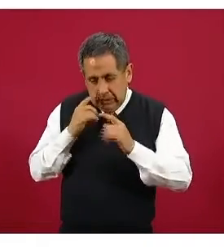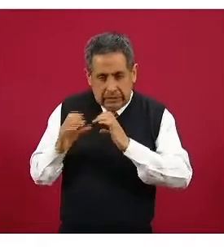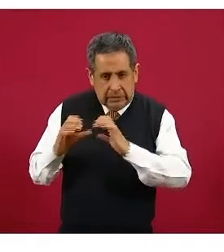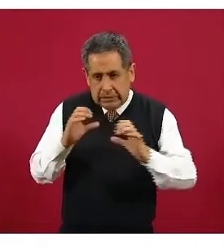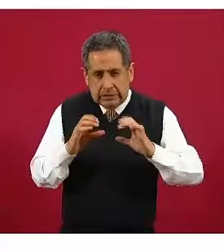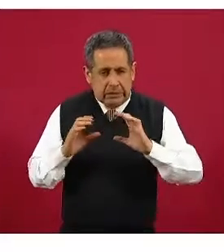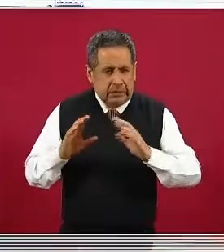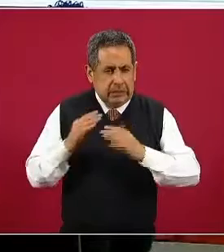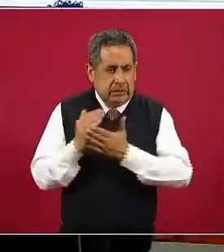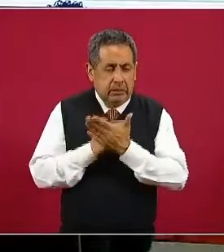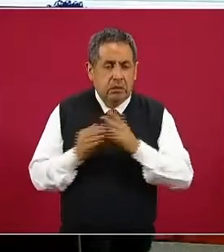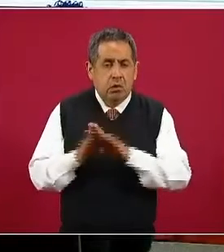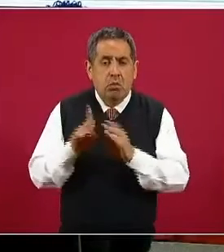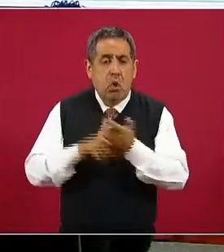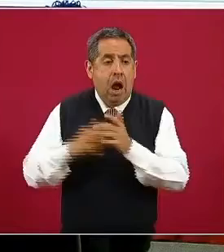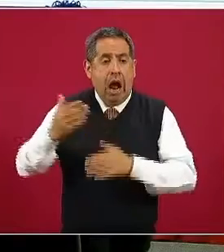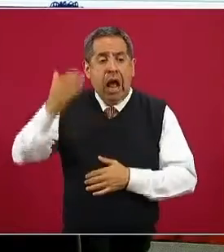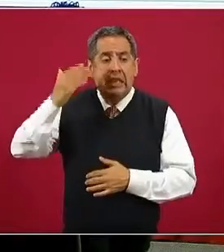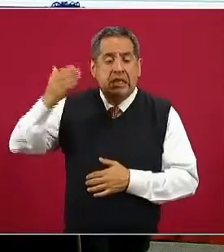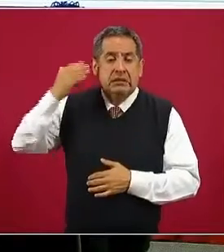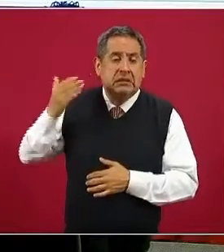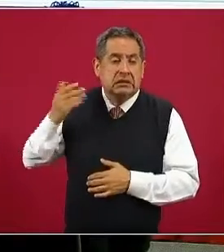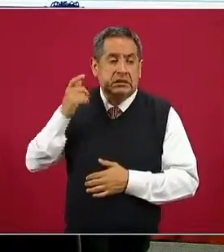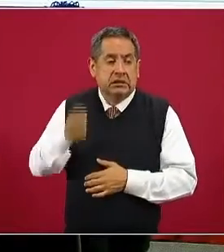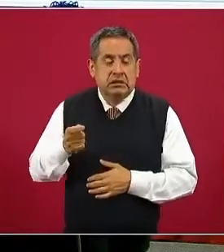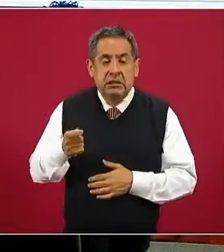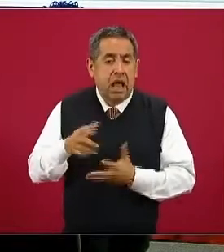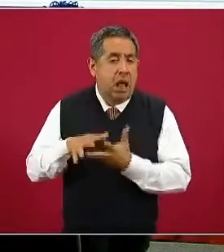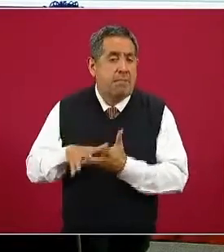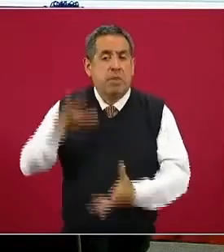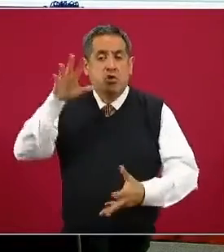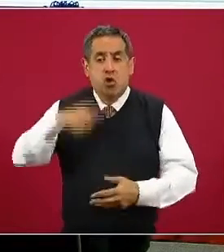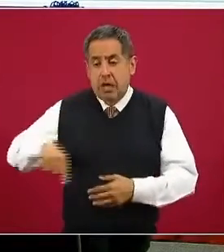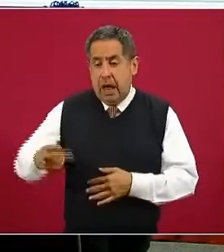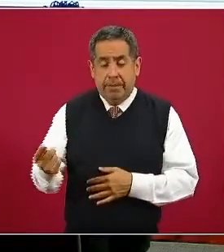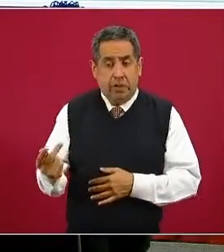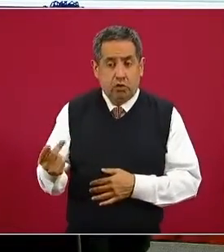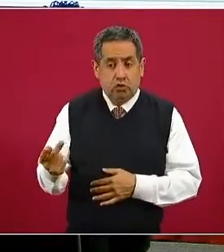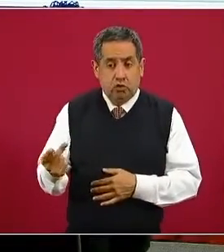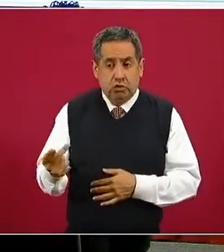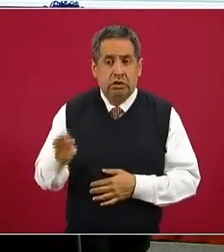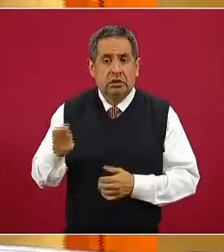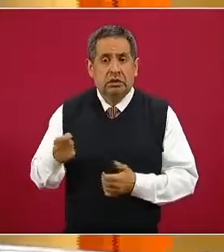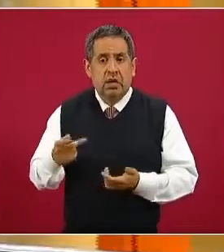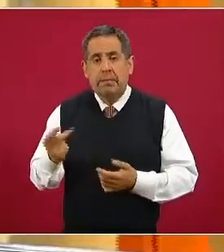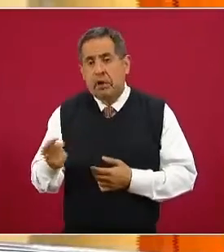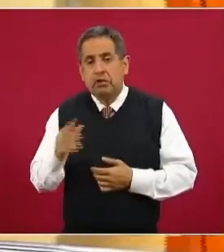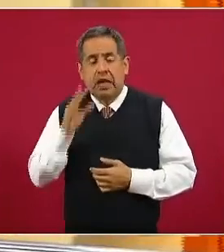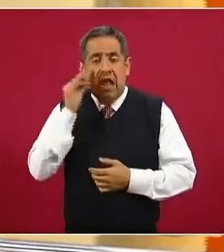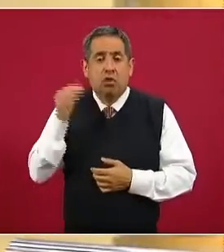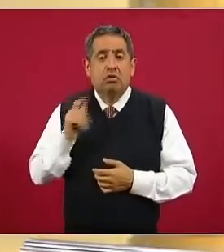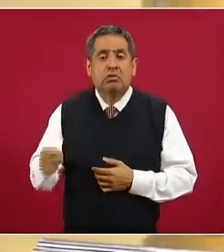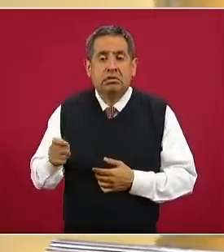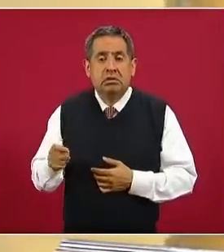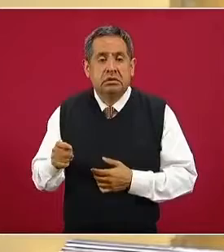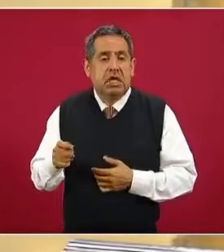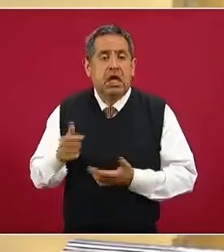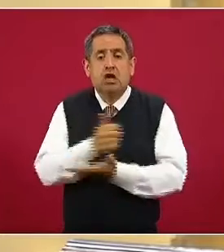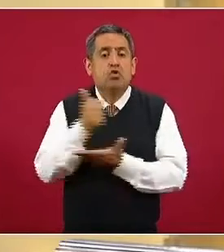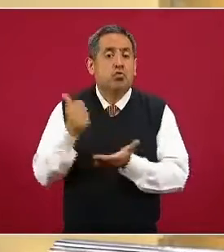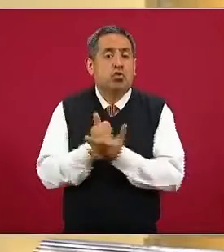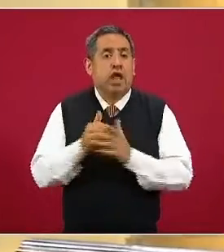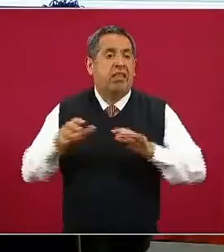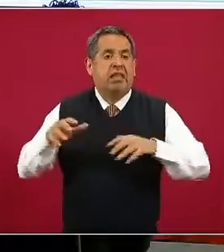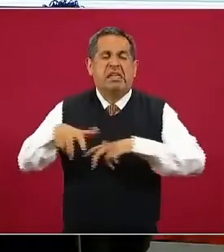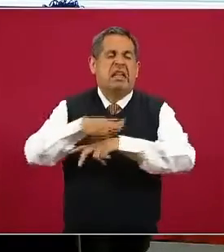transmisión, es que antes normalmente la mayoría de los perros y gatos se encontraban en áreas urbanas.